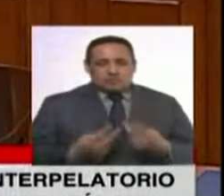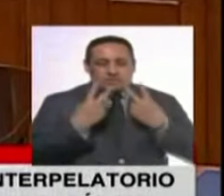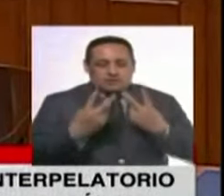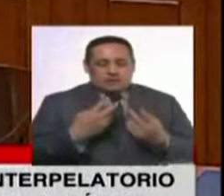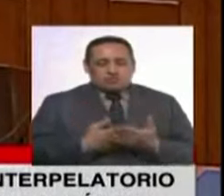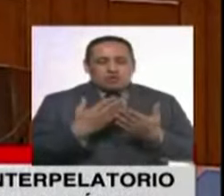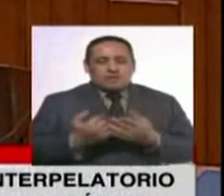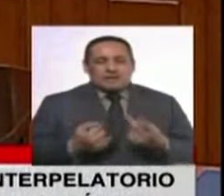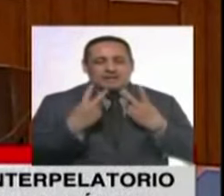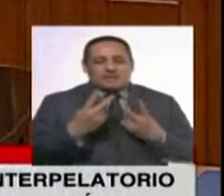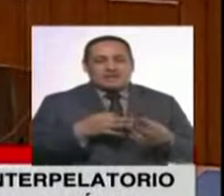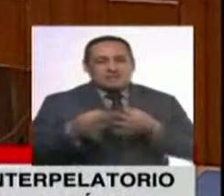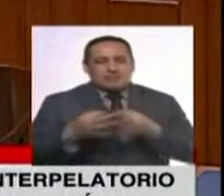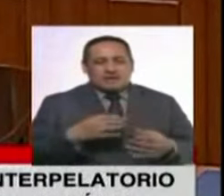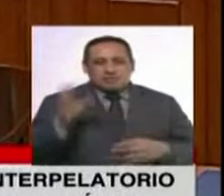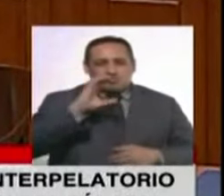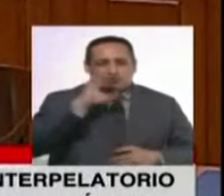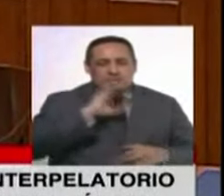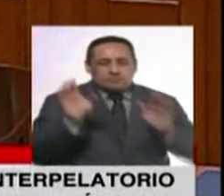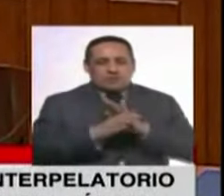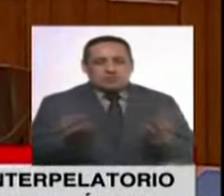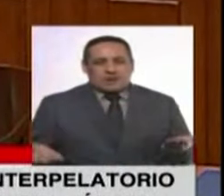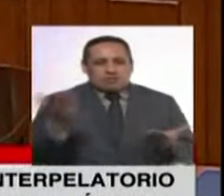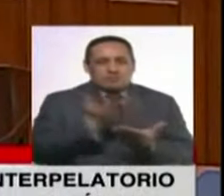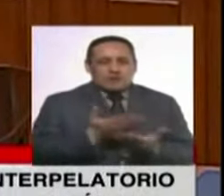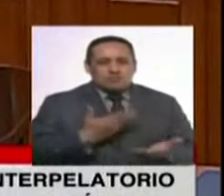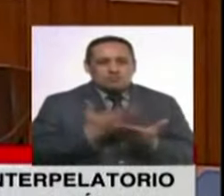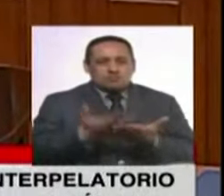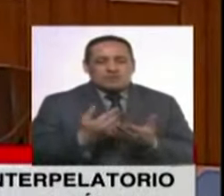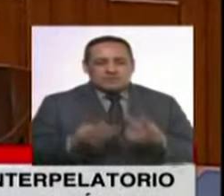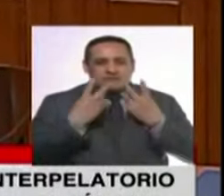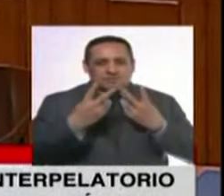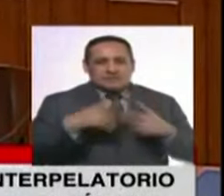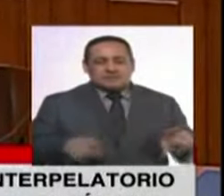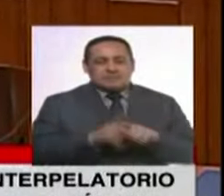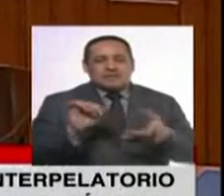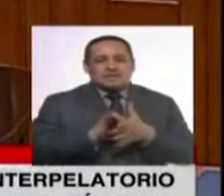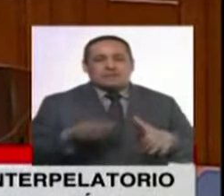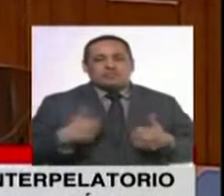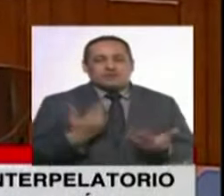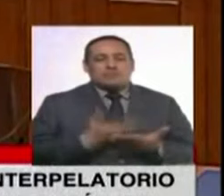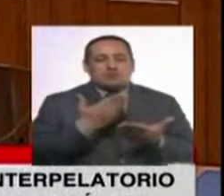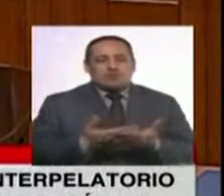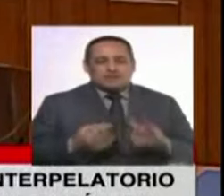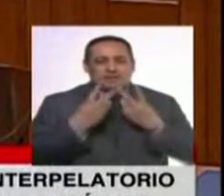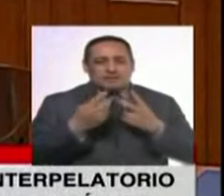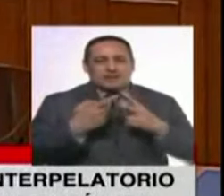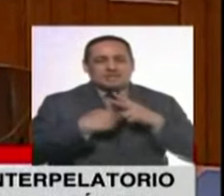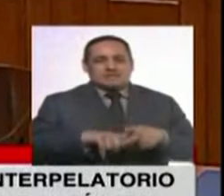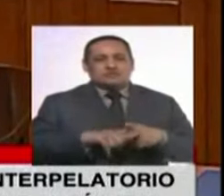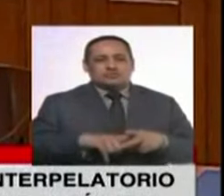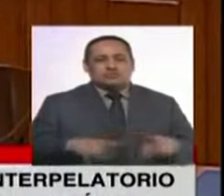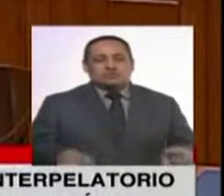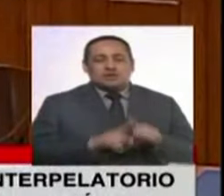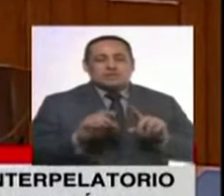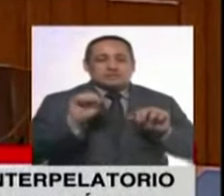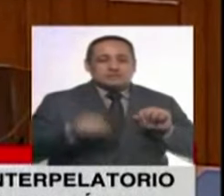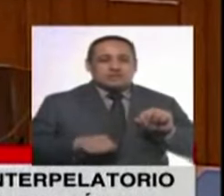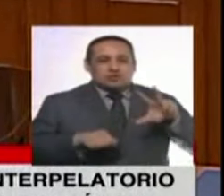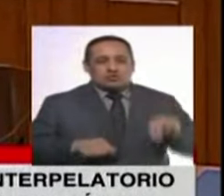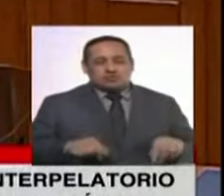identificar ubicar y a copiar indicios o evidencias que puedan sustentar el inicio o no